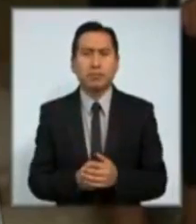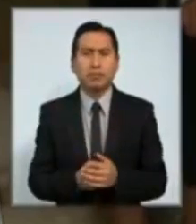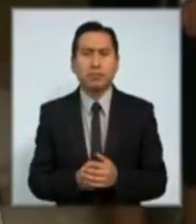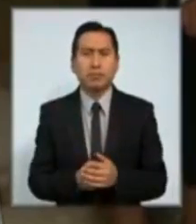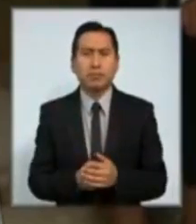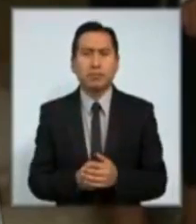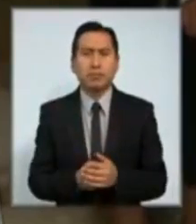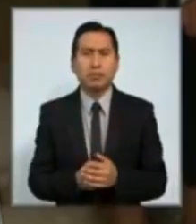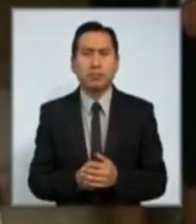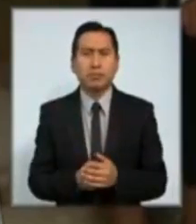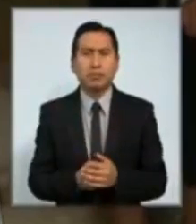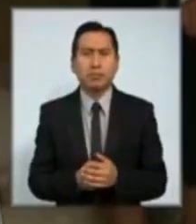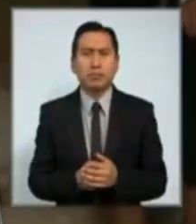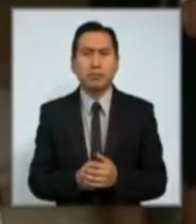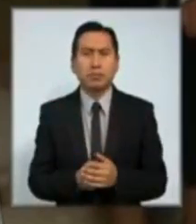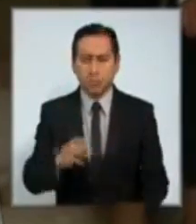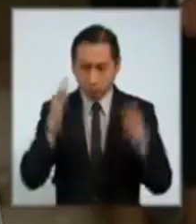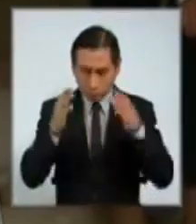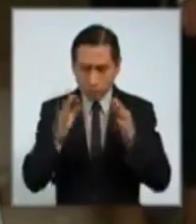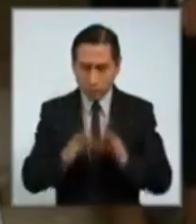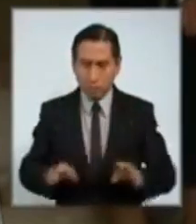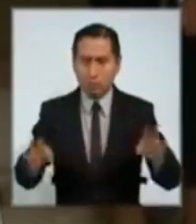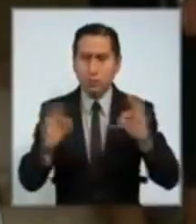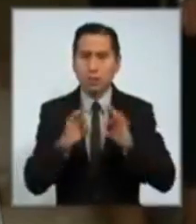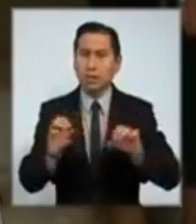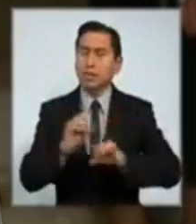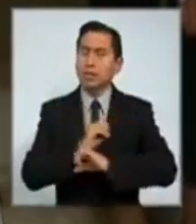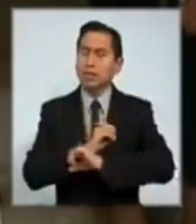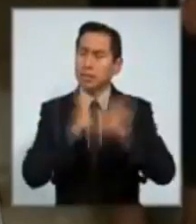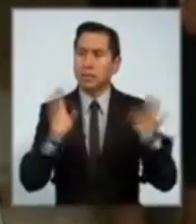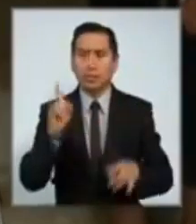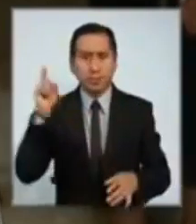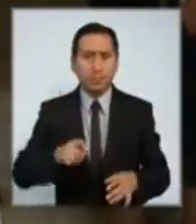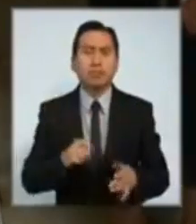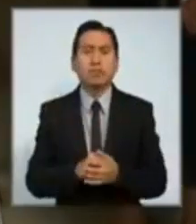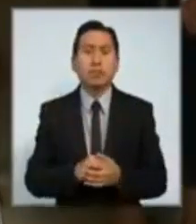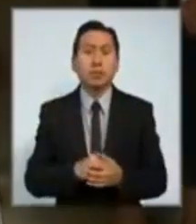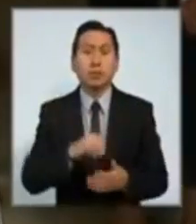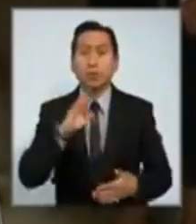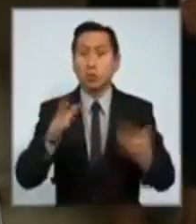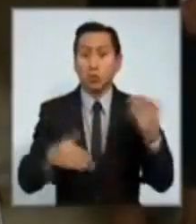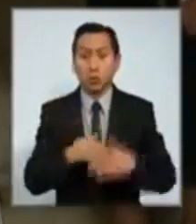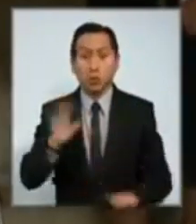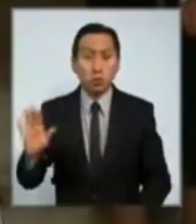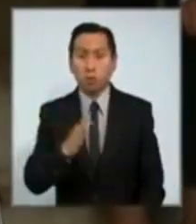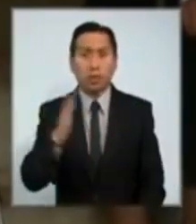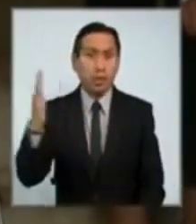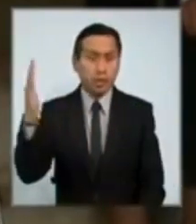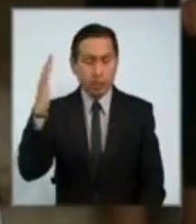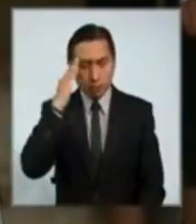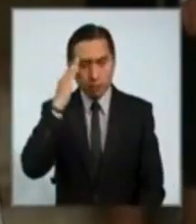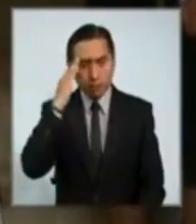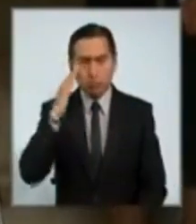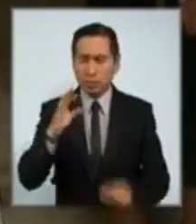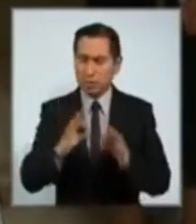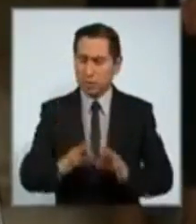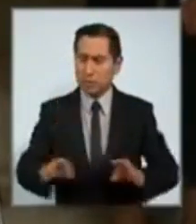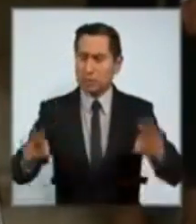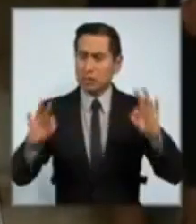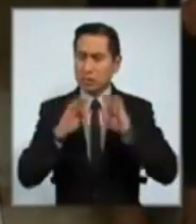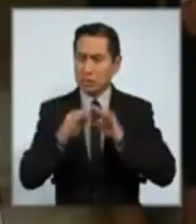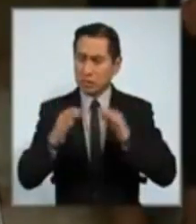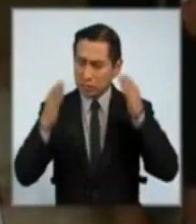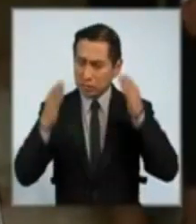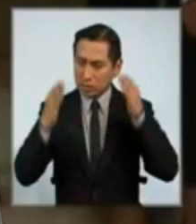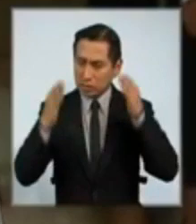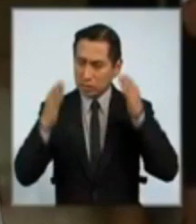tener claras nuestras prioridades. Y todos sabemos que la máxima prioridad hoy es